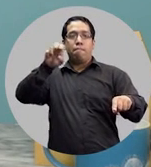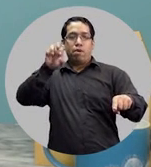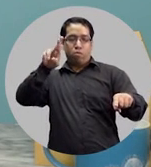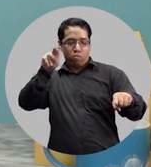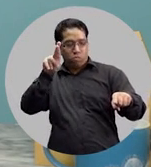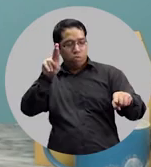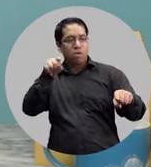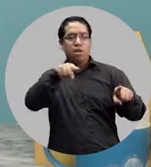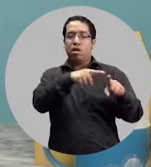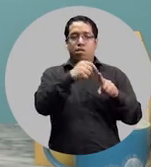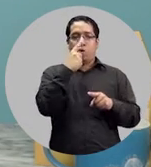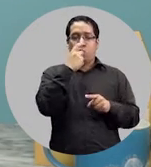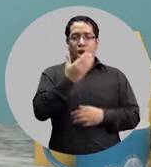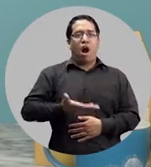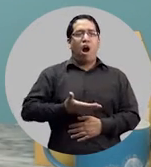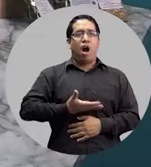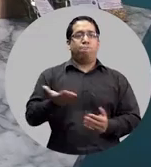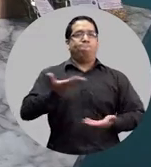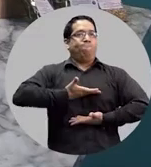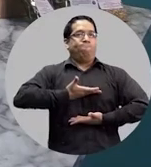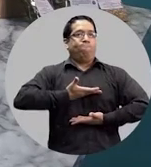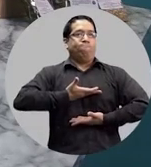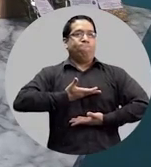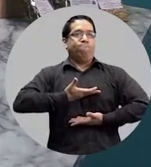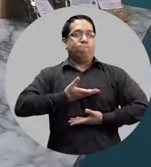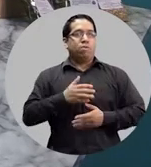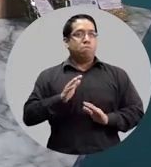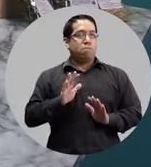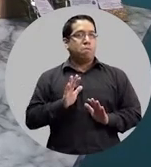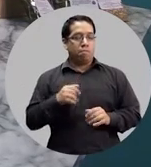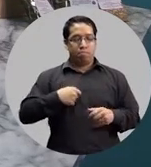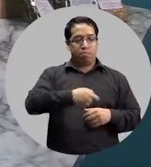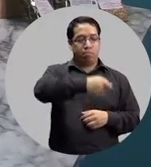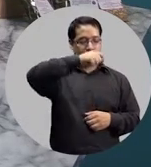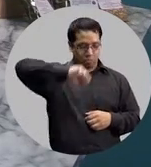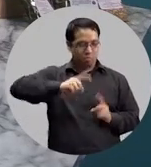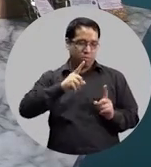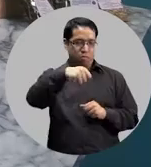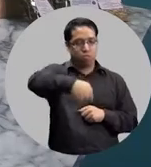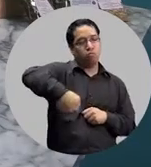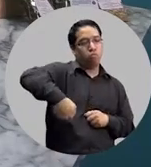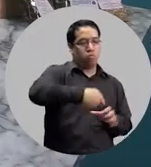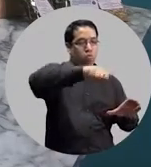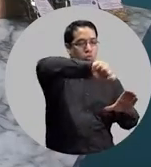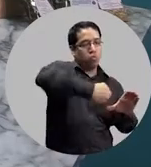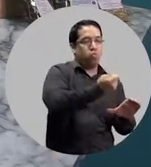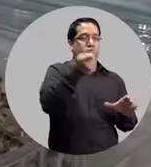un controlador de apetito. Vamos a utilizar también una cucharada sopera.